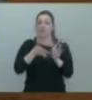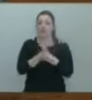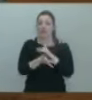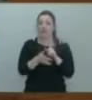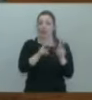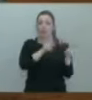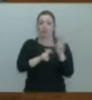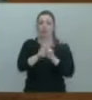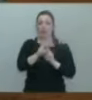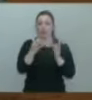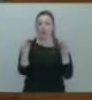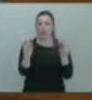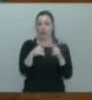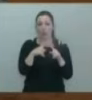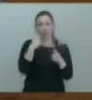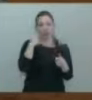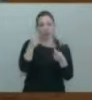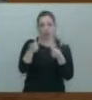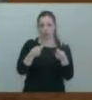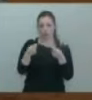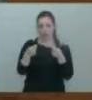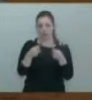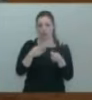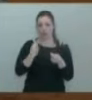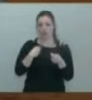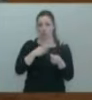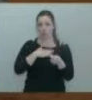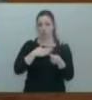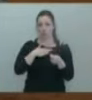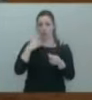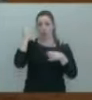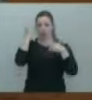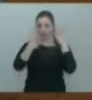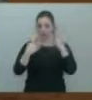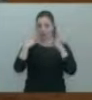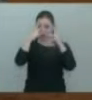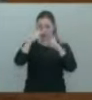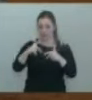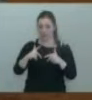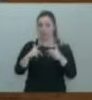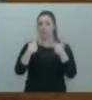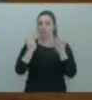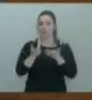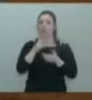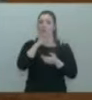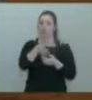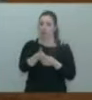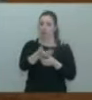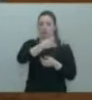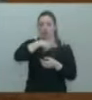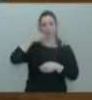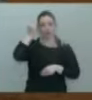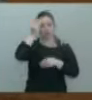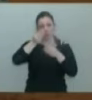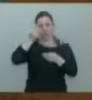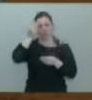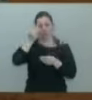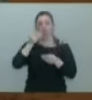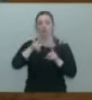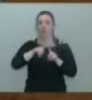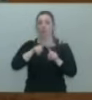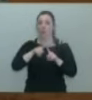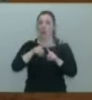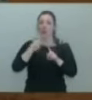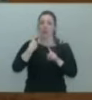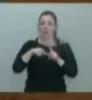en realidad es hurtar controles propios de la actividad administrativa. Y, por lo tanto, nos parece que, salvo por esa huida